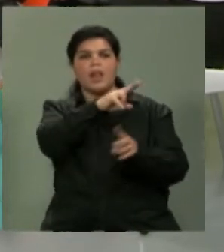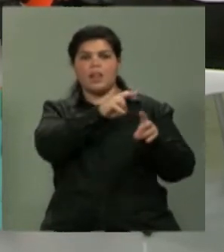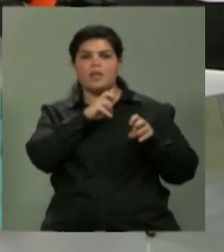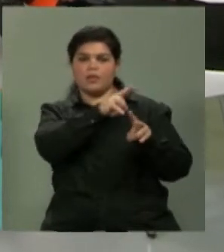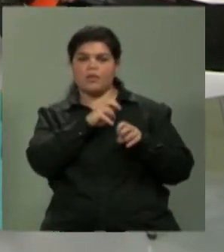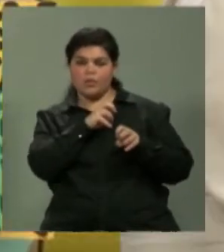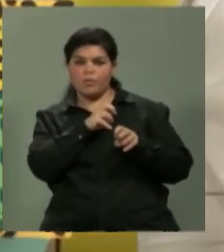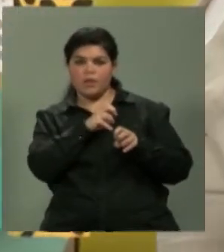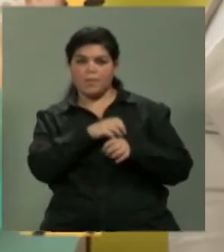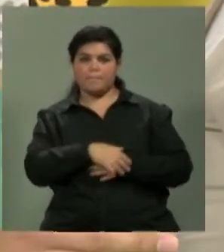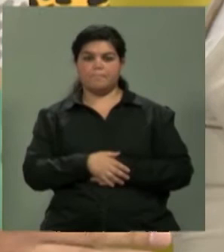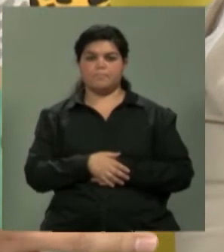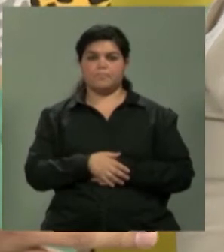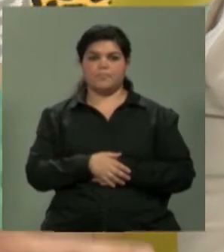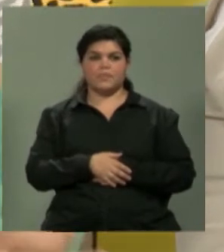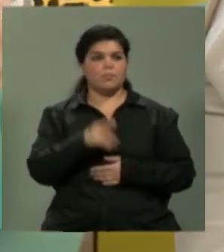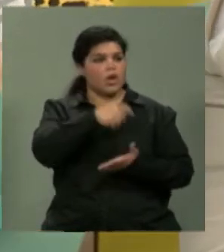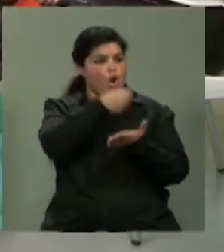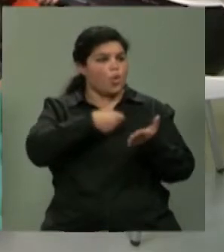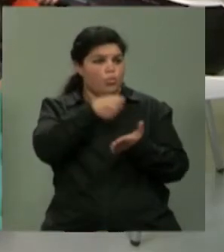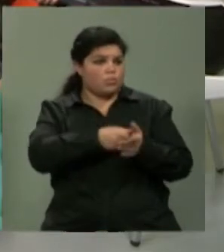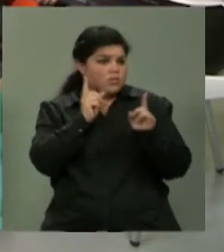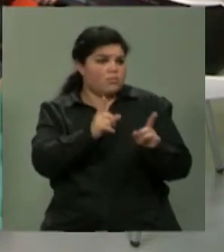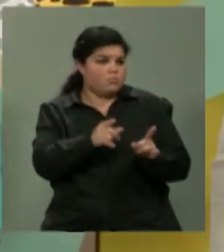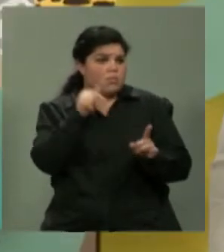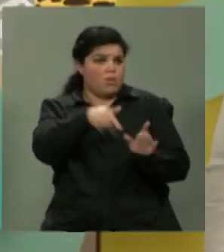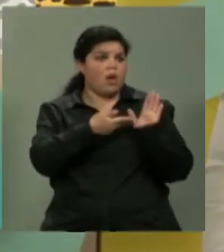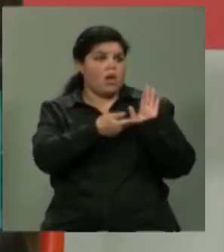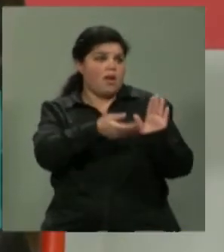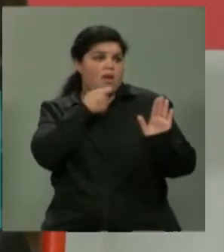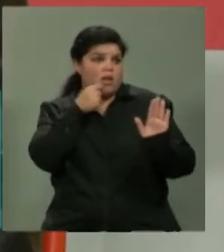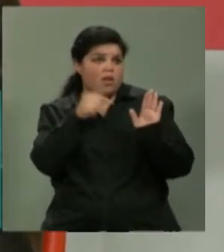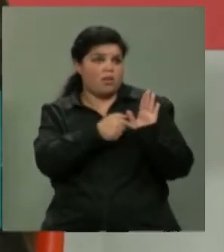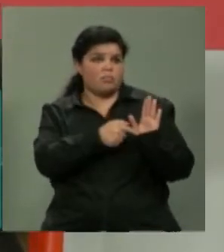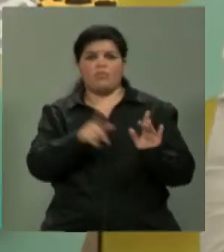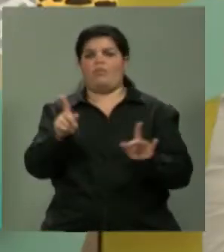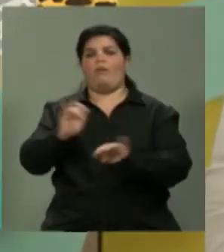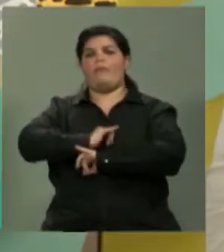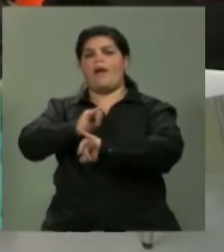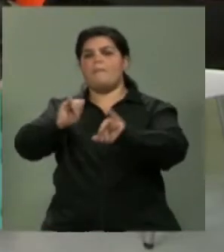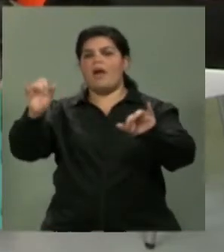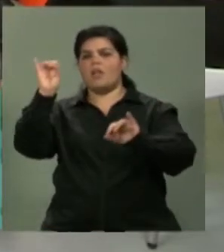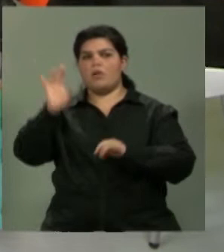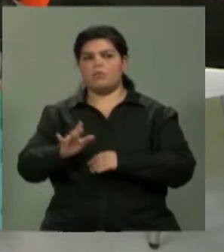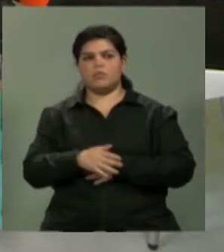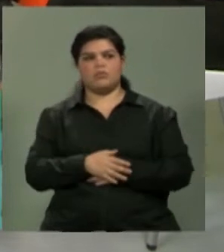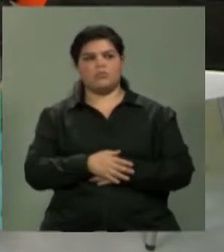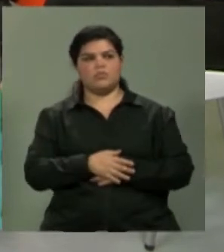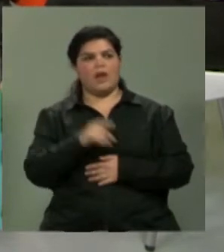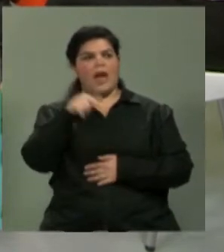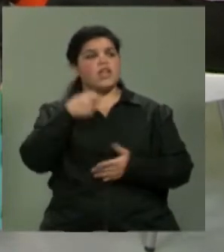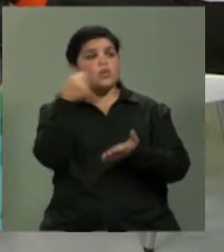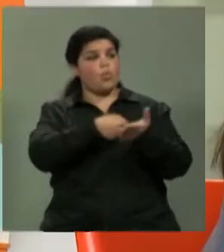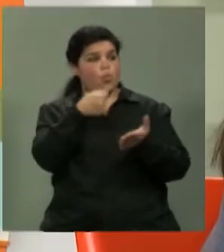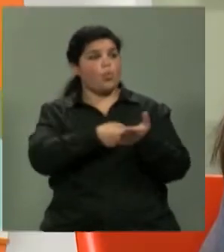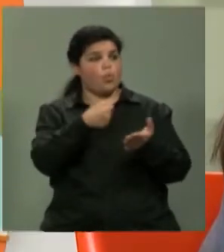No, no se está luchando contra eso. Está luchando El contra mejor eso. ejemplo es la Se está provincia de haciendo Buenos campaña y Aires. demagogia. No, No se está está haciendo haciendo campaña. campaña, se está luchando contra eso. Bueno, yo quería pero no